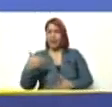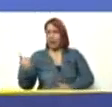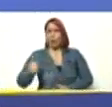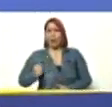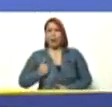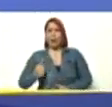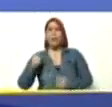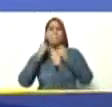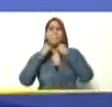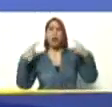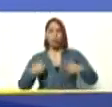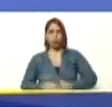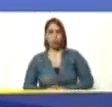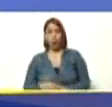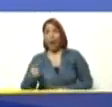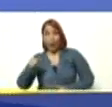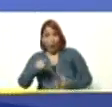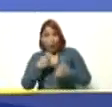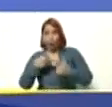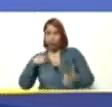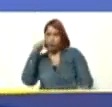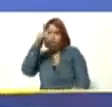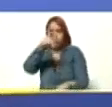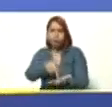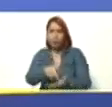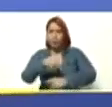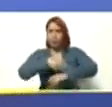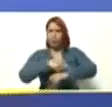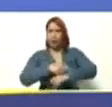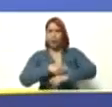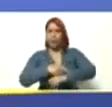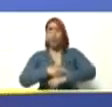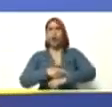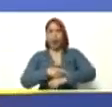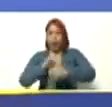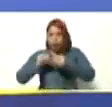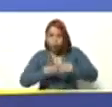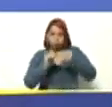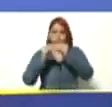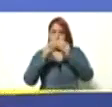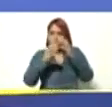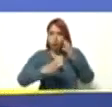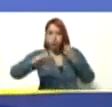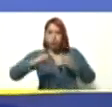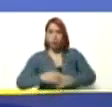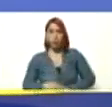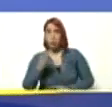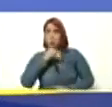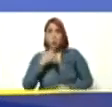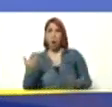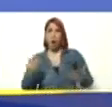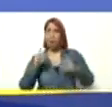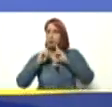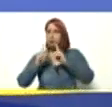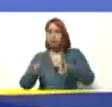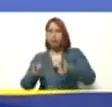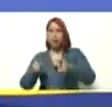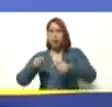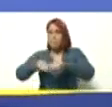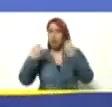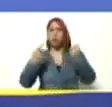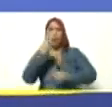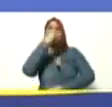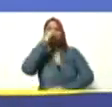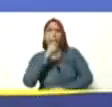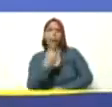Ya llega a tiempo, va a la cuadrilla y la arregla. y no queda la cañería rota. Un año,